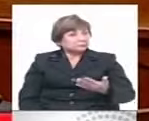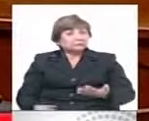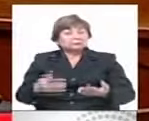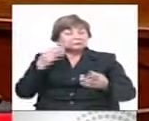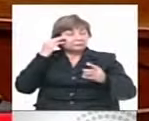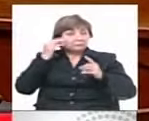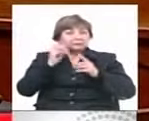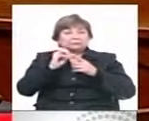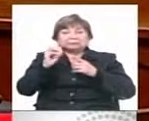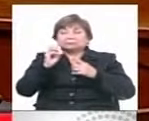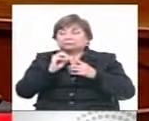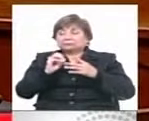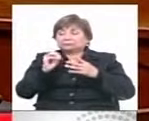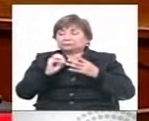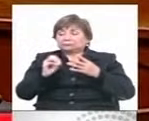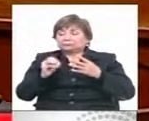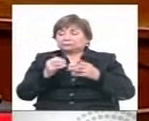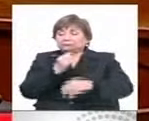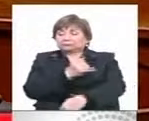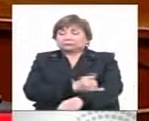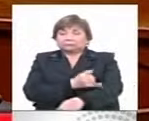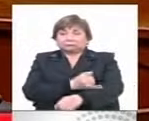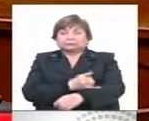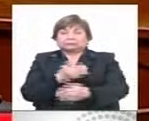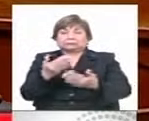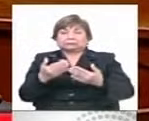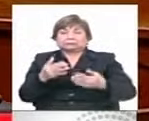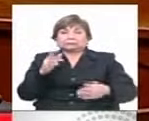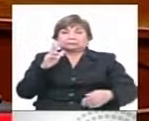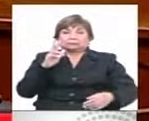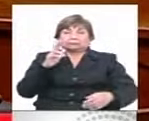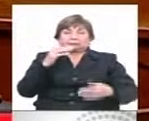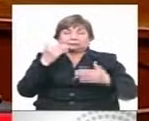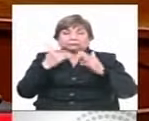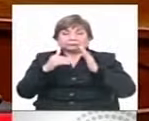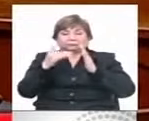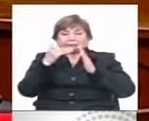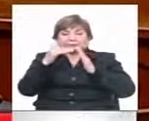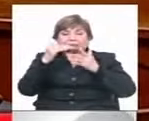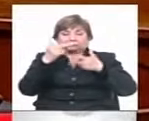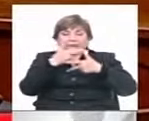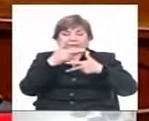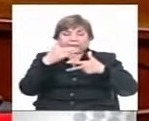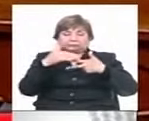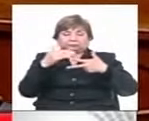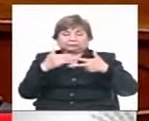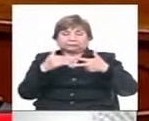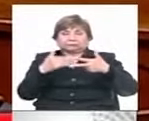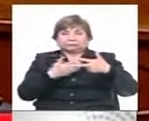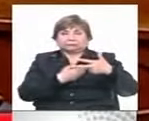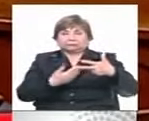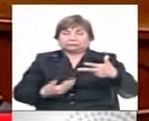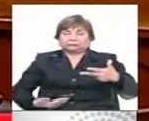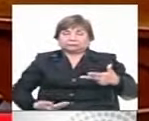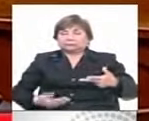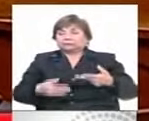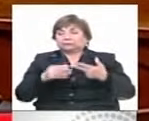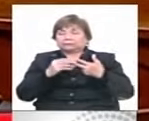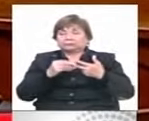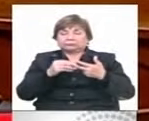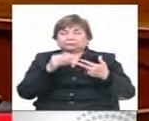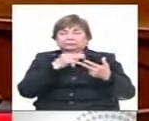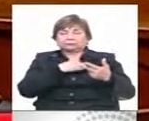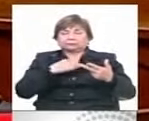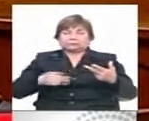orientará a las entidades de los tres niveles de gobierno a brindar intervenciones que atiendan las necesidades